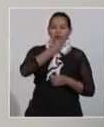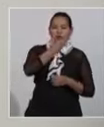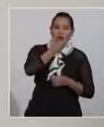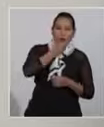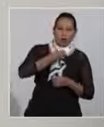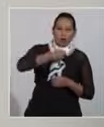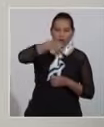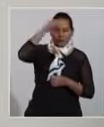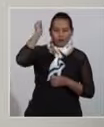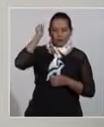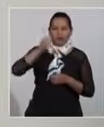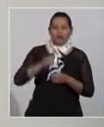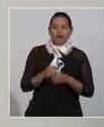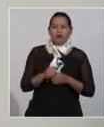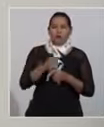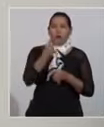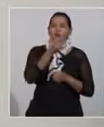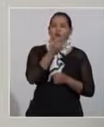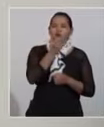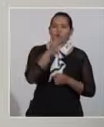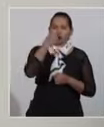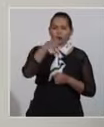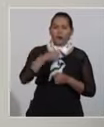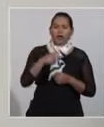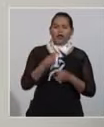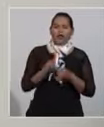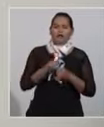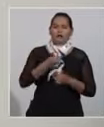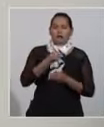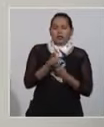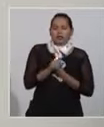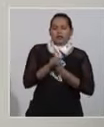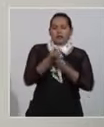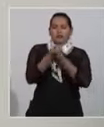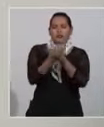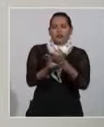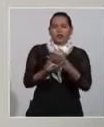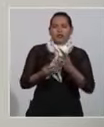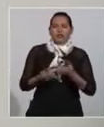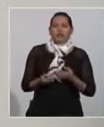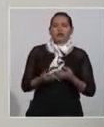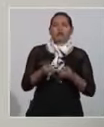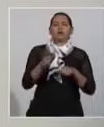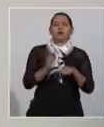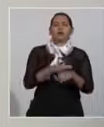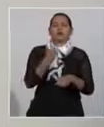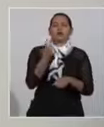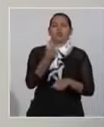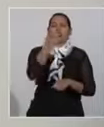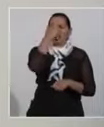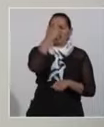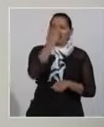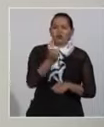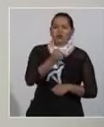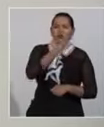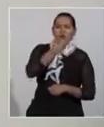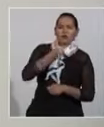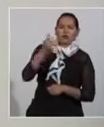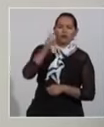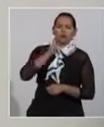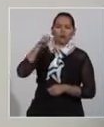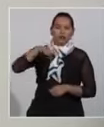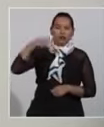conclusiones y para explicar las razones por las cuales los ciudadanos y las ciudadanas deberían optar por su